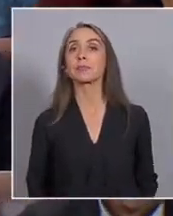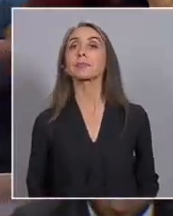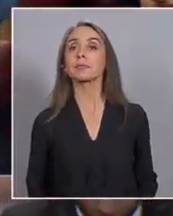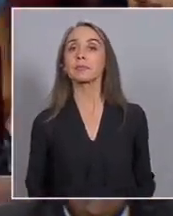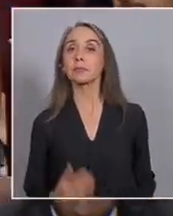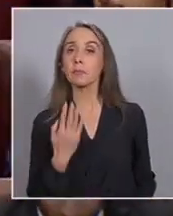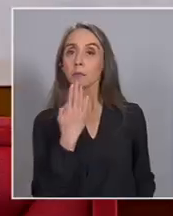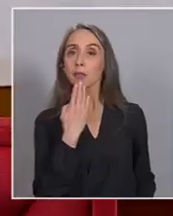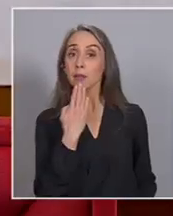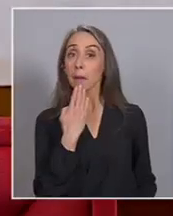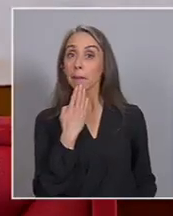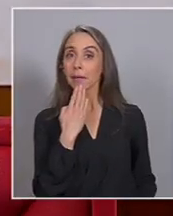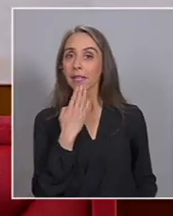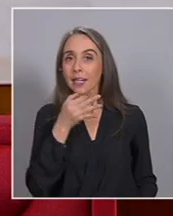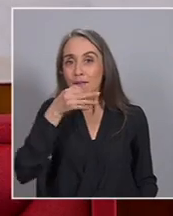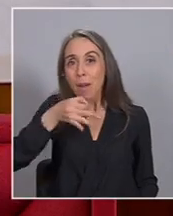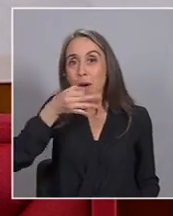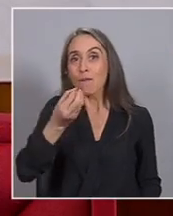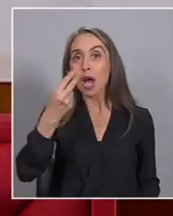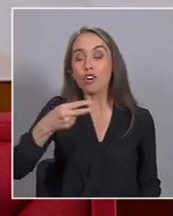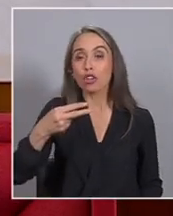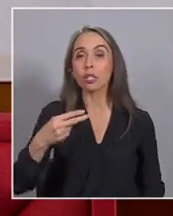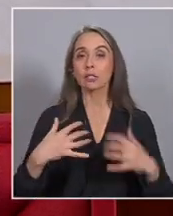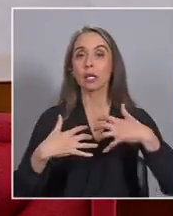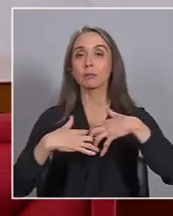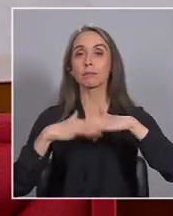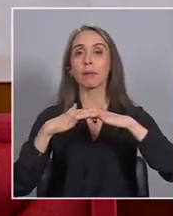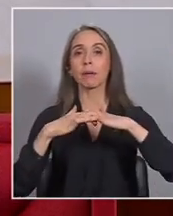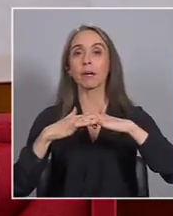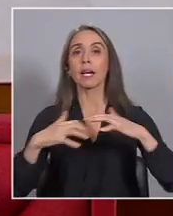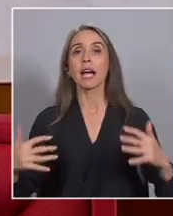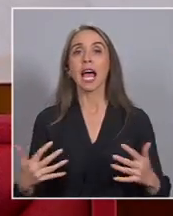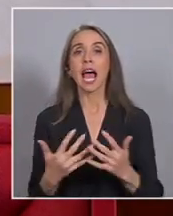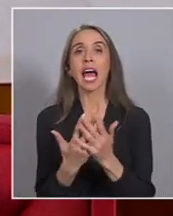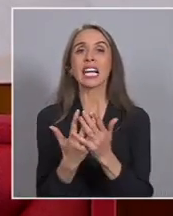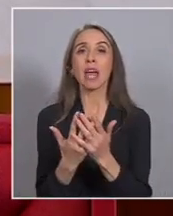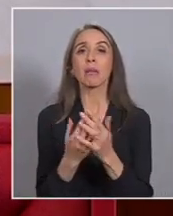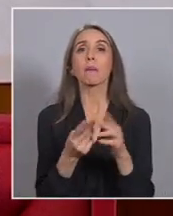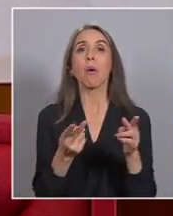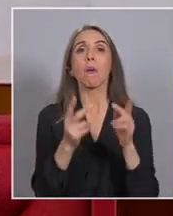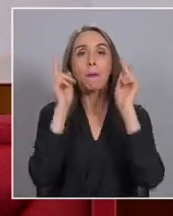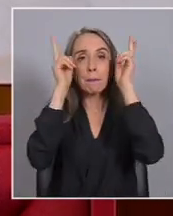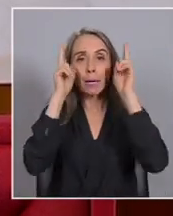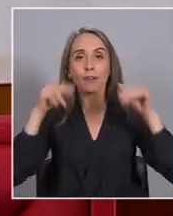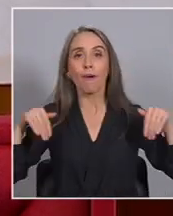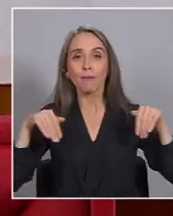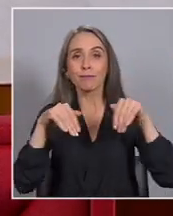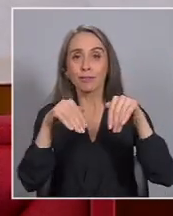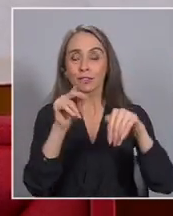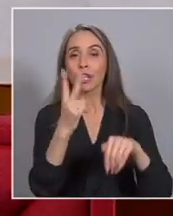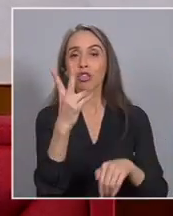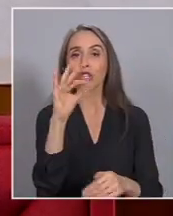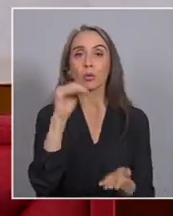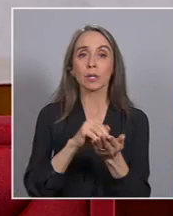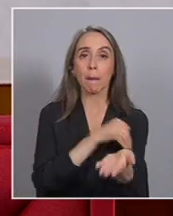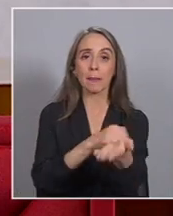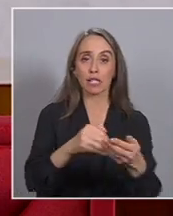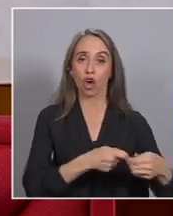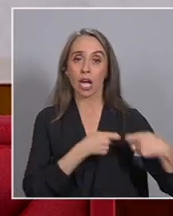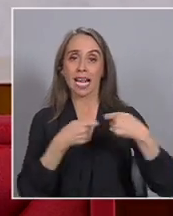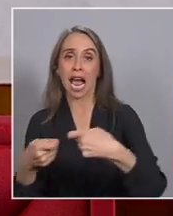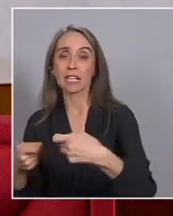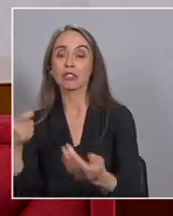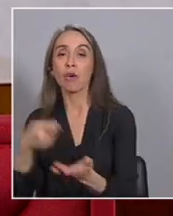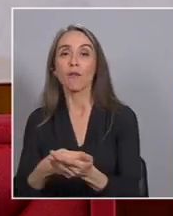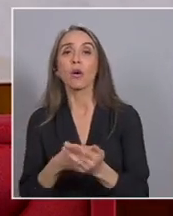También tenemos buenas noticias en materia de fortalecimiento de red pública de buses, en donde destinamos más de 250 mil millones de pesos para